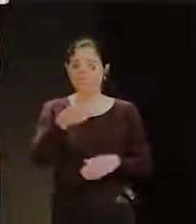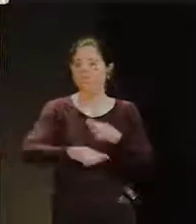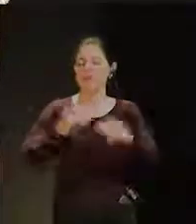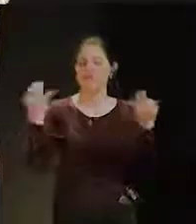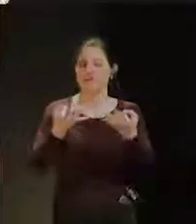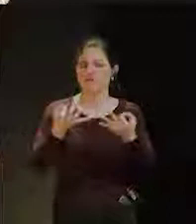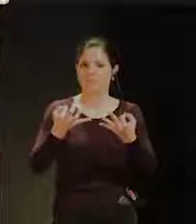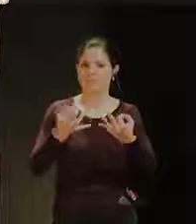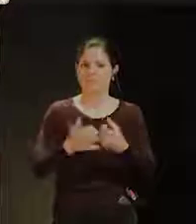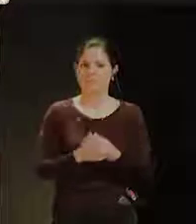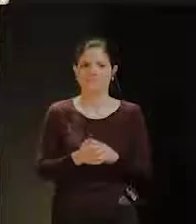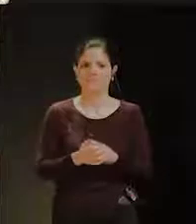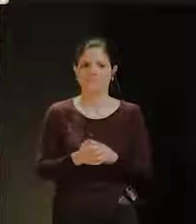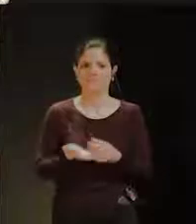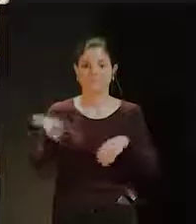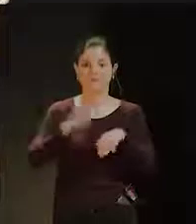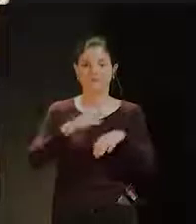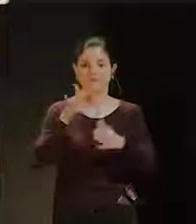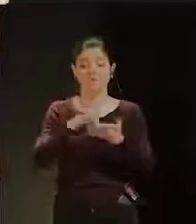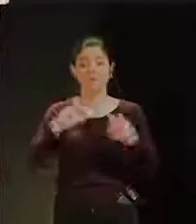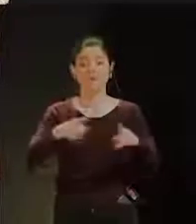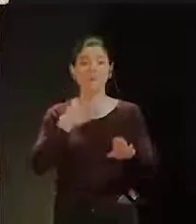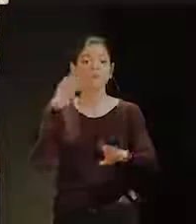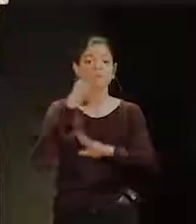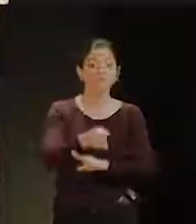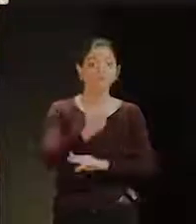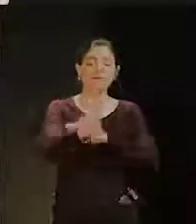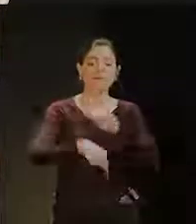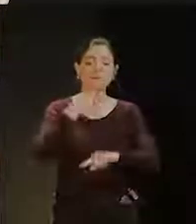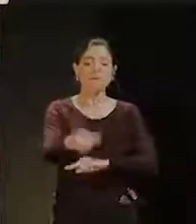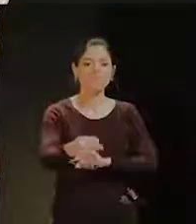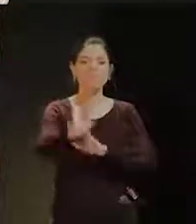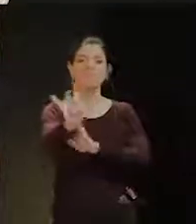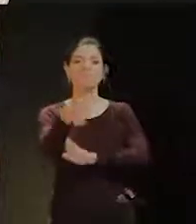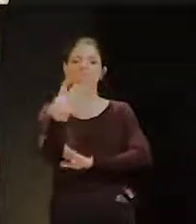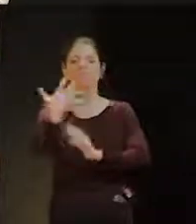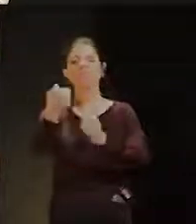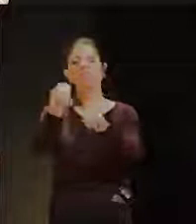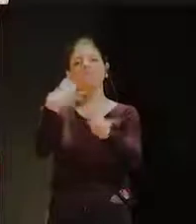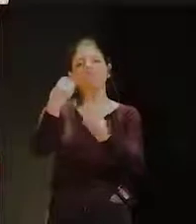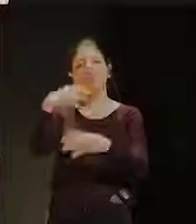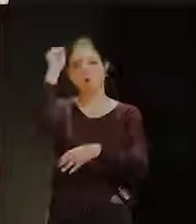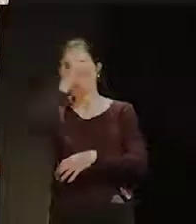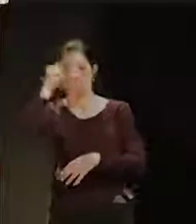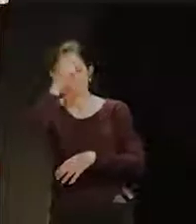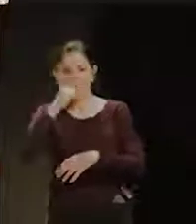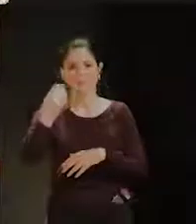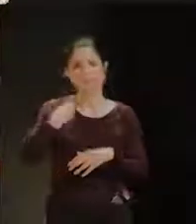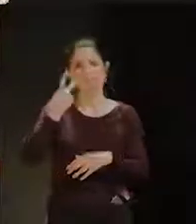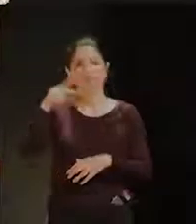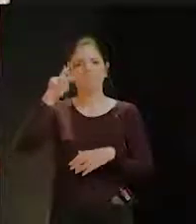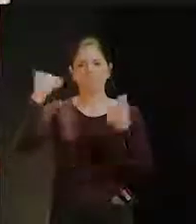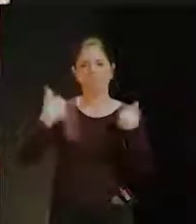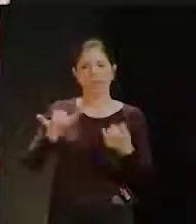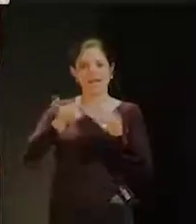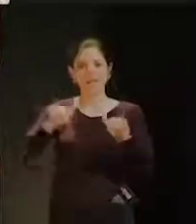hacen cuando van a este tipo de conciertos, pues después nos mandan información, opiniones acerca de su experiencia